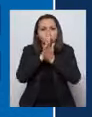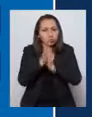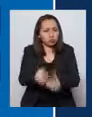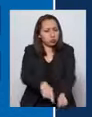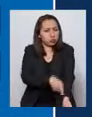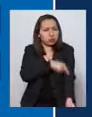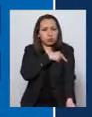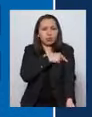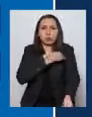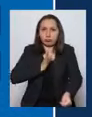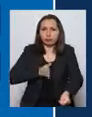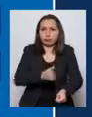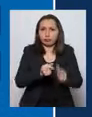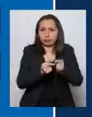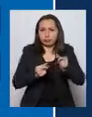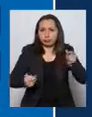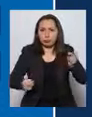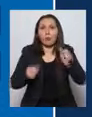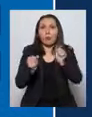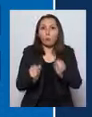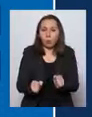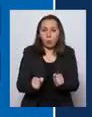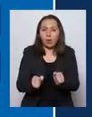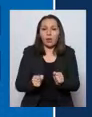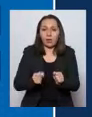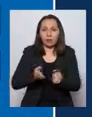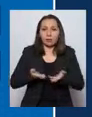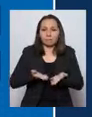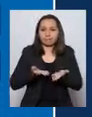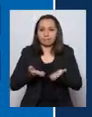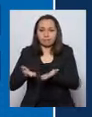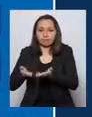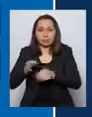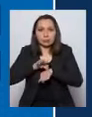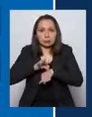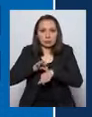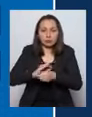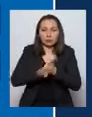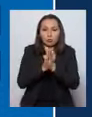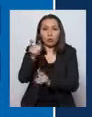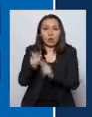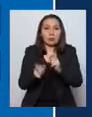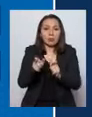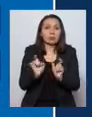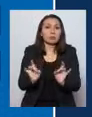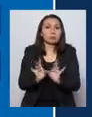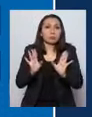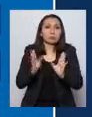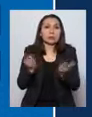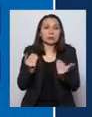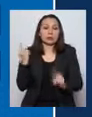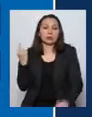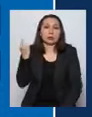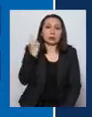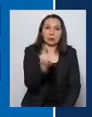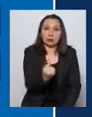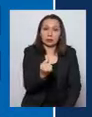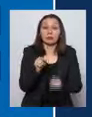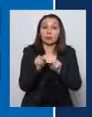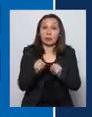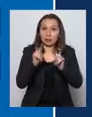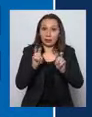país siga siendo capaz de atender a todos los que lo necesitan y en